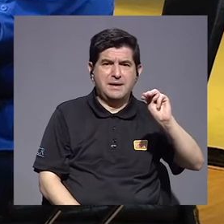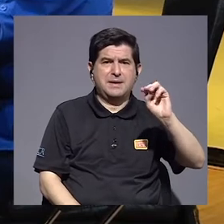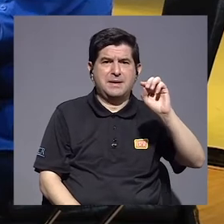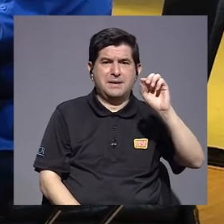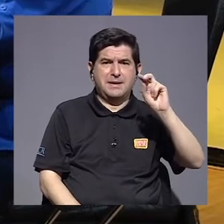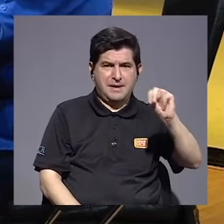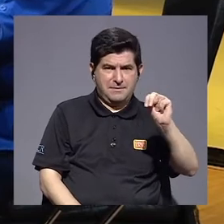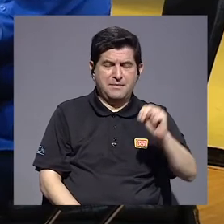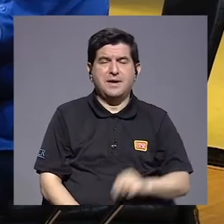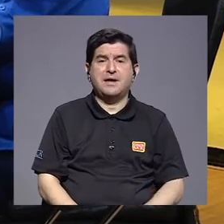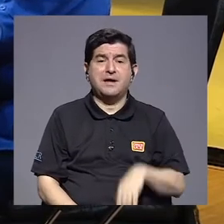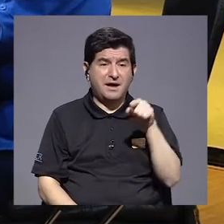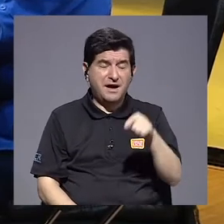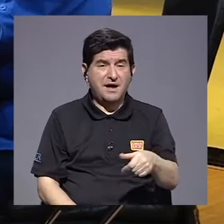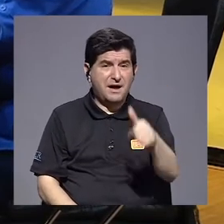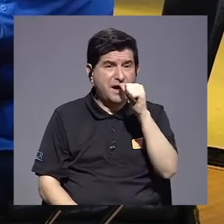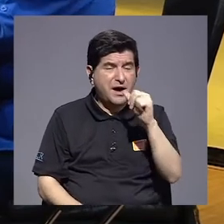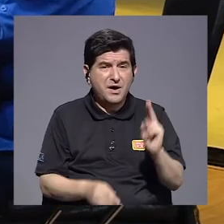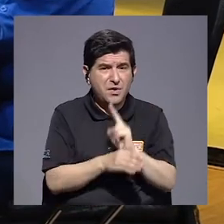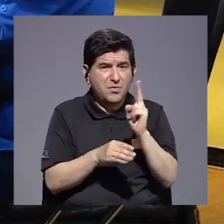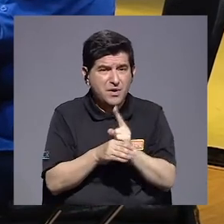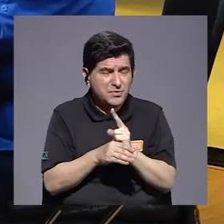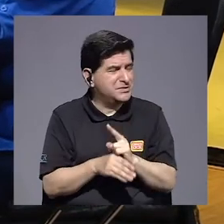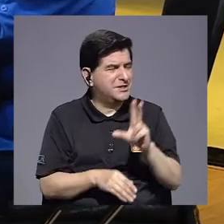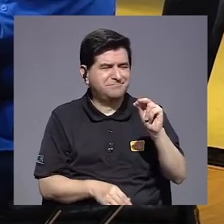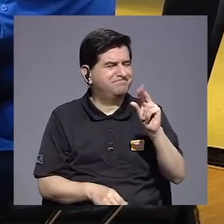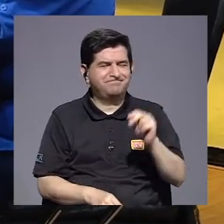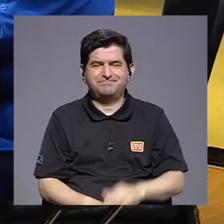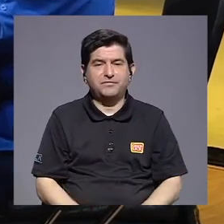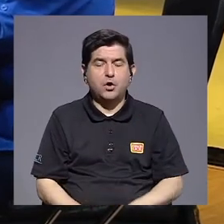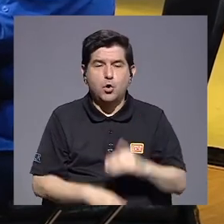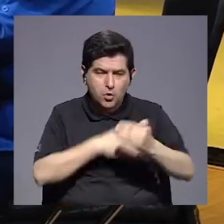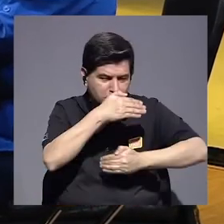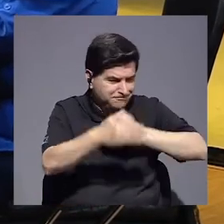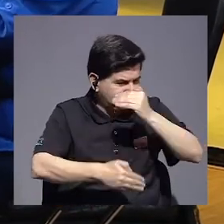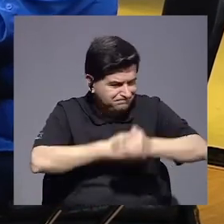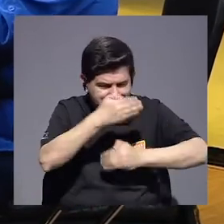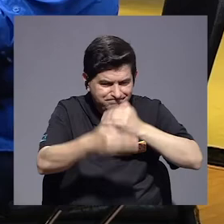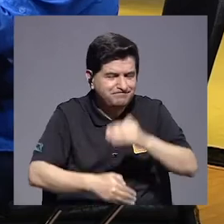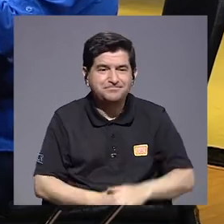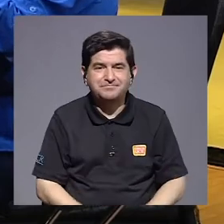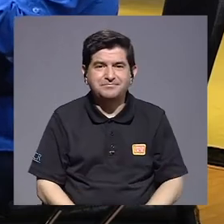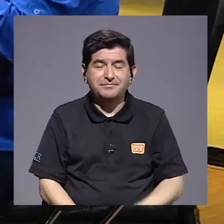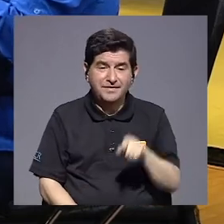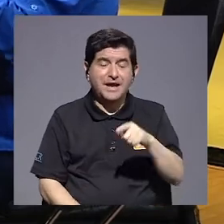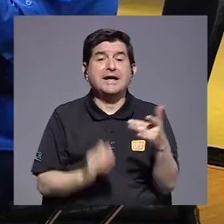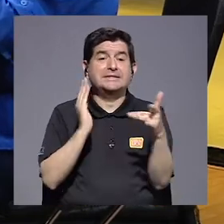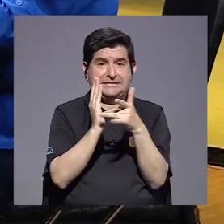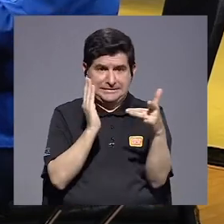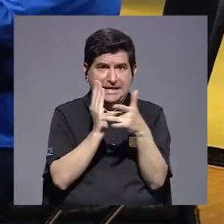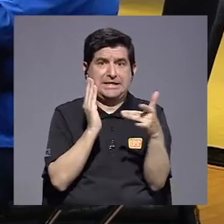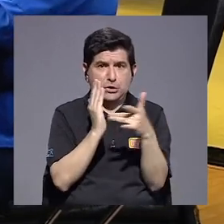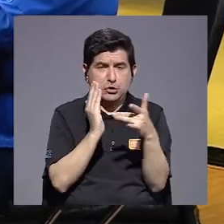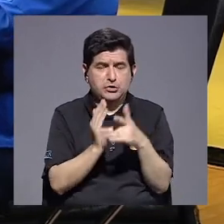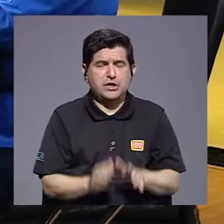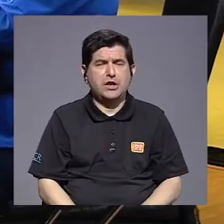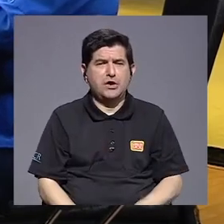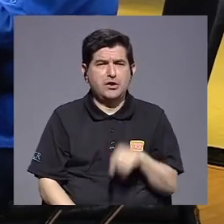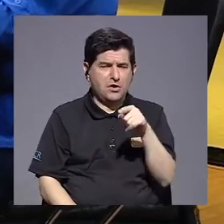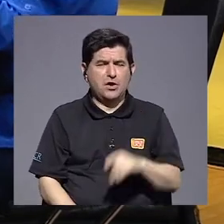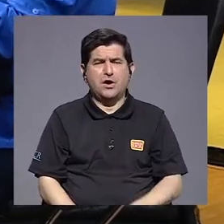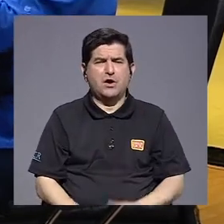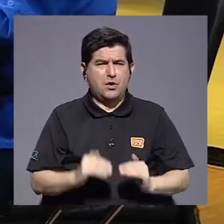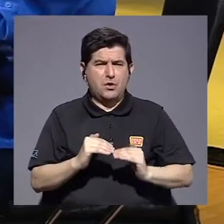coger el agua y no más potabilizarla. Tienen que pasar por un tratamiento que es un tratamiento con tecnología